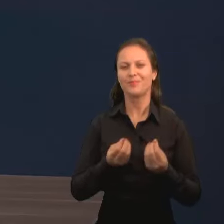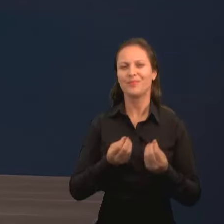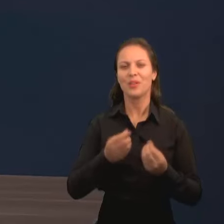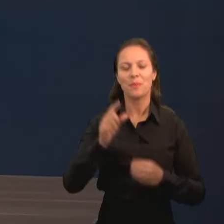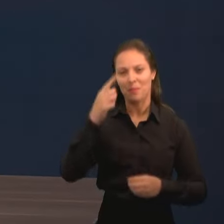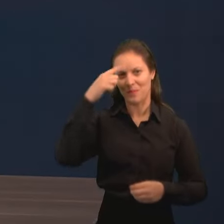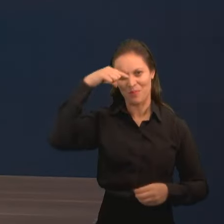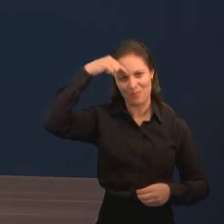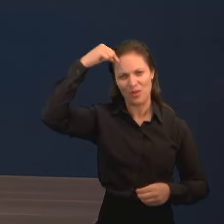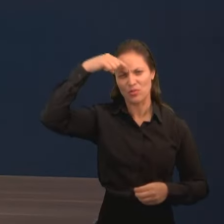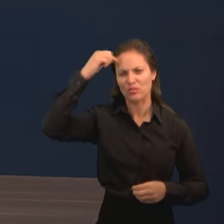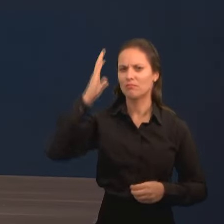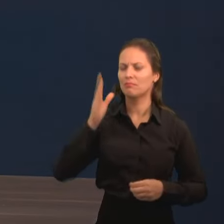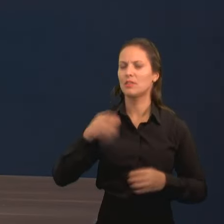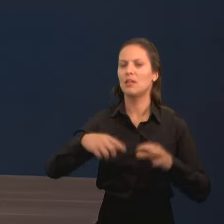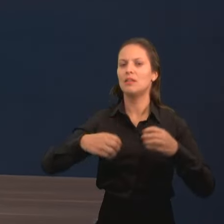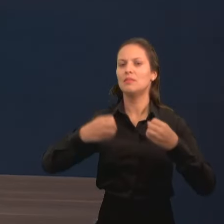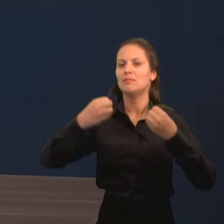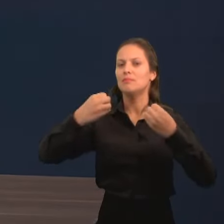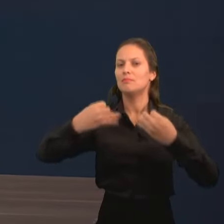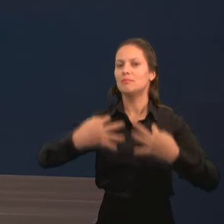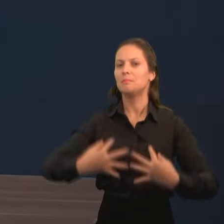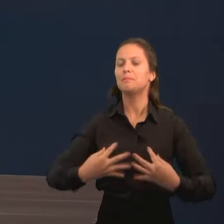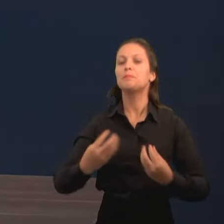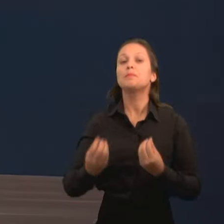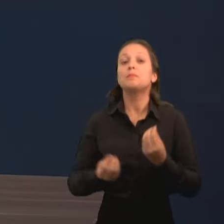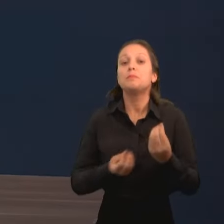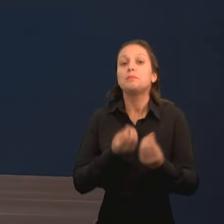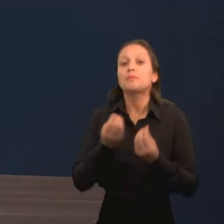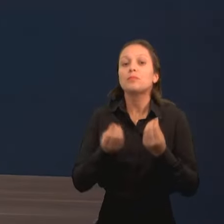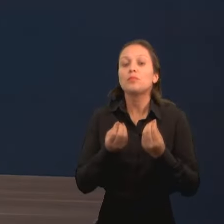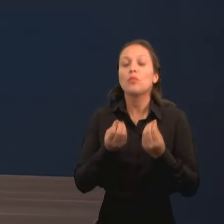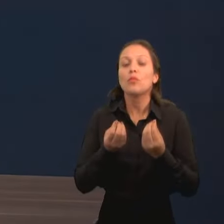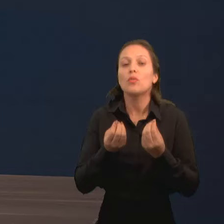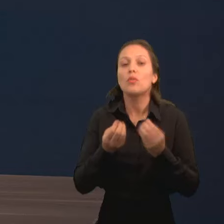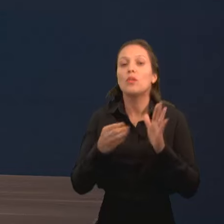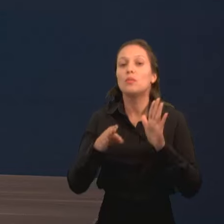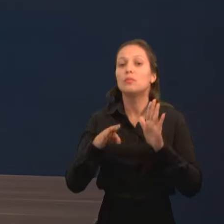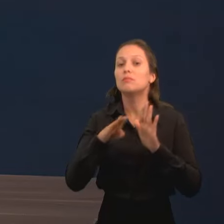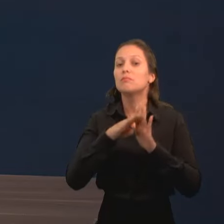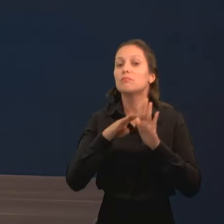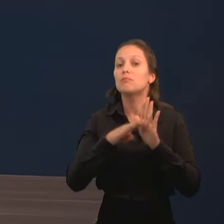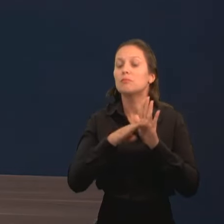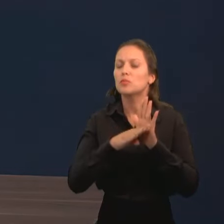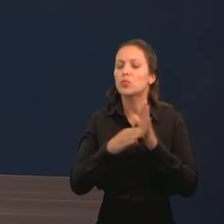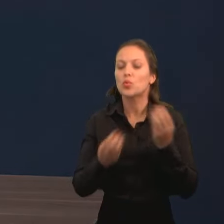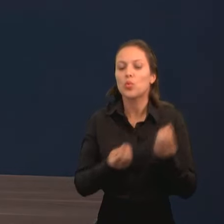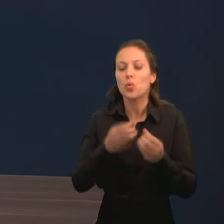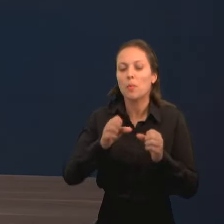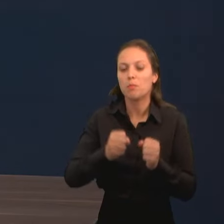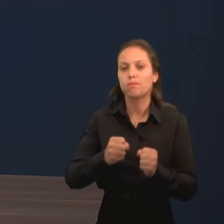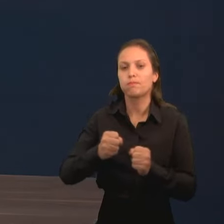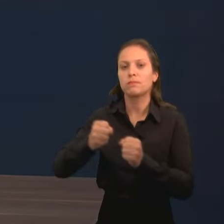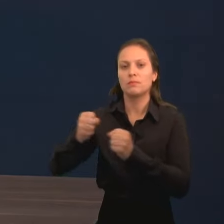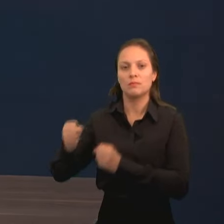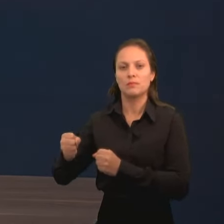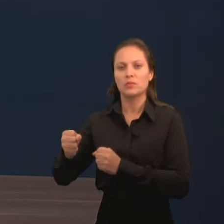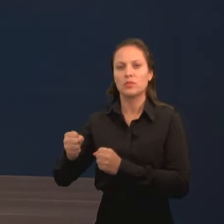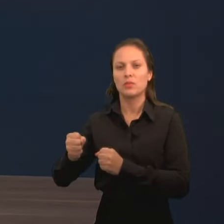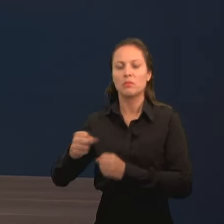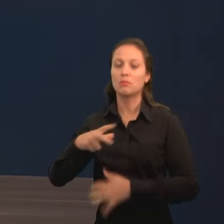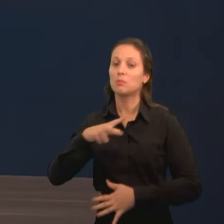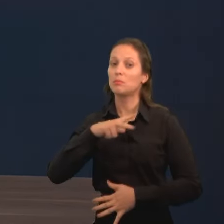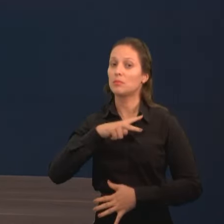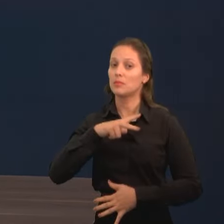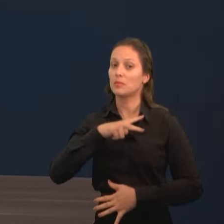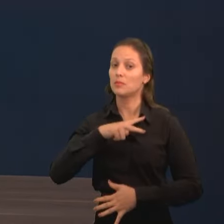en la línea de lo que el ministro Barroso mencionó sobre hablar de la barrera de los actores, del poder